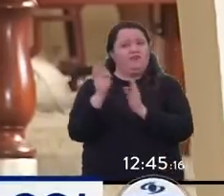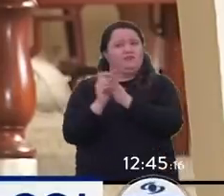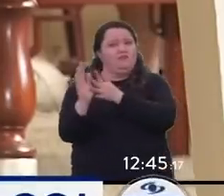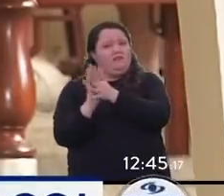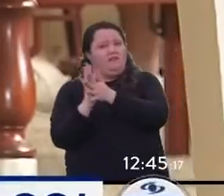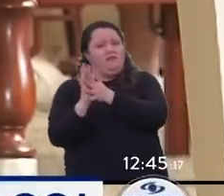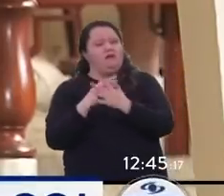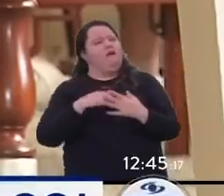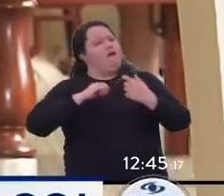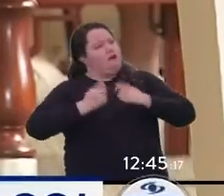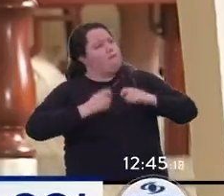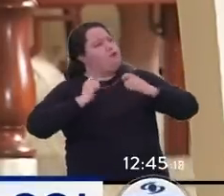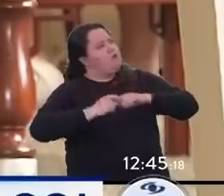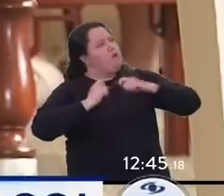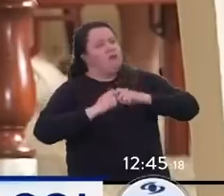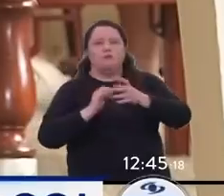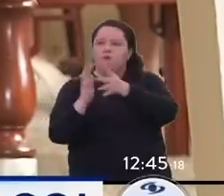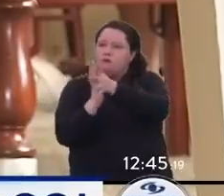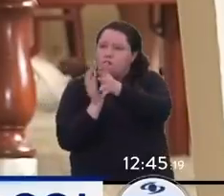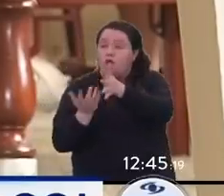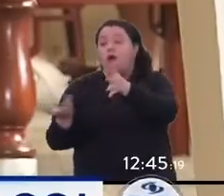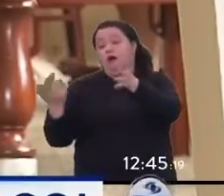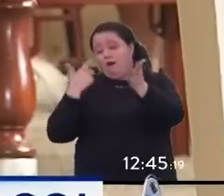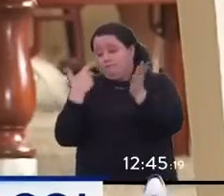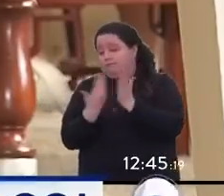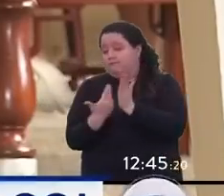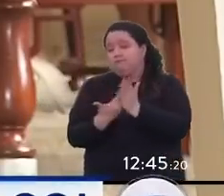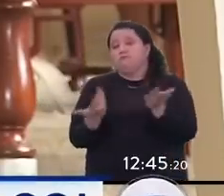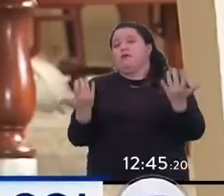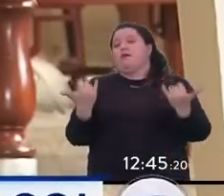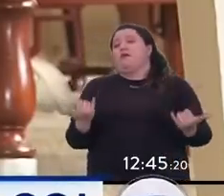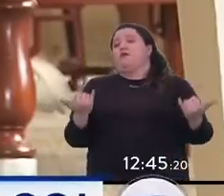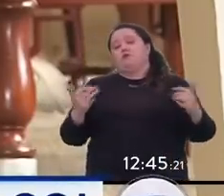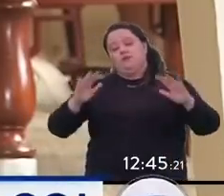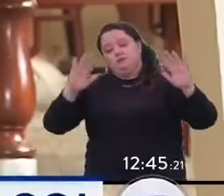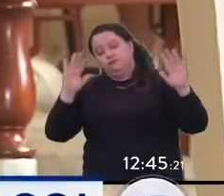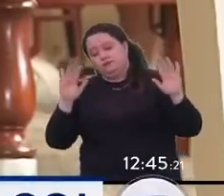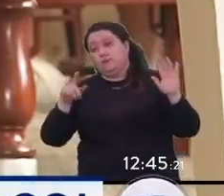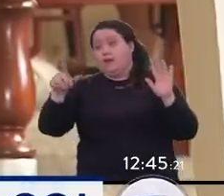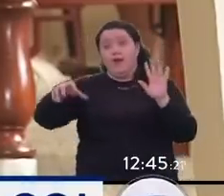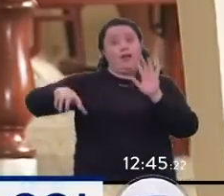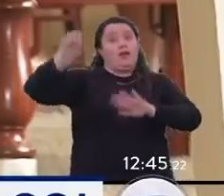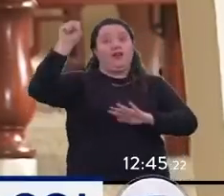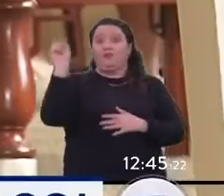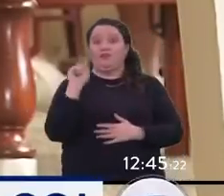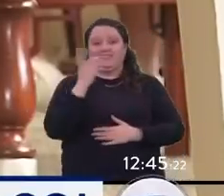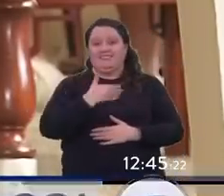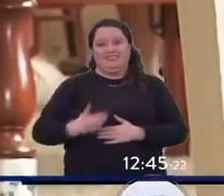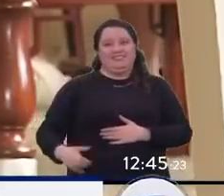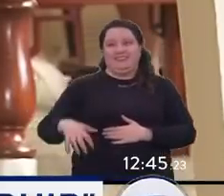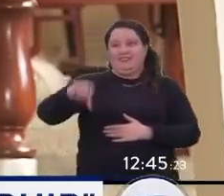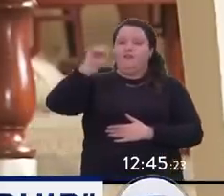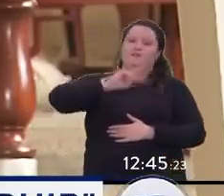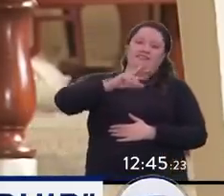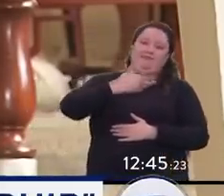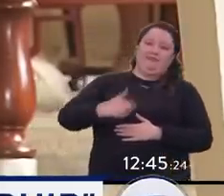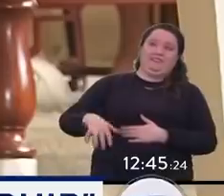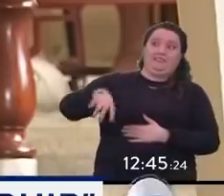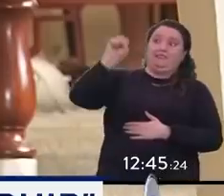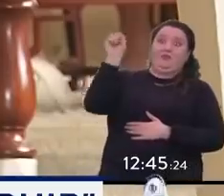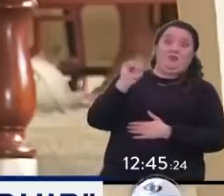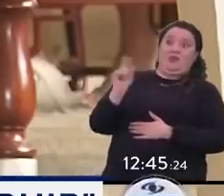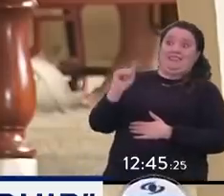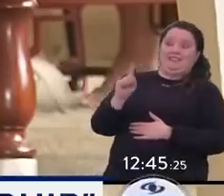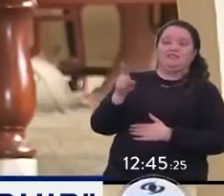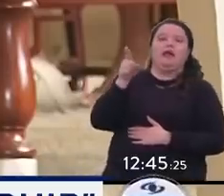hablando del cambio, entonces ahora toca demostrar que a pesar que ellos no ganaron la presidencia y la vicepresidencia, pues